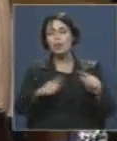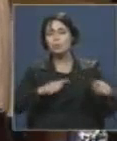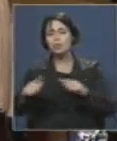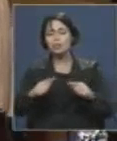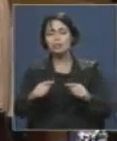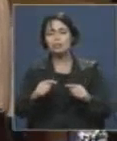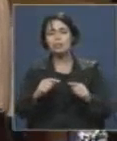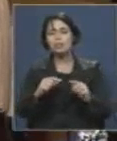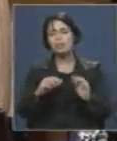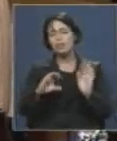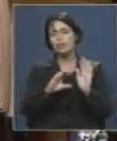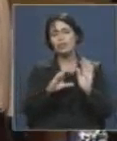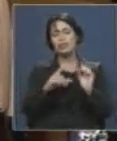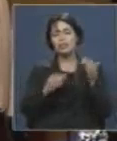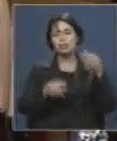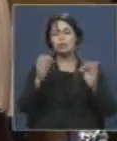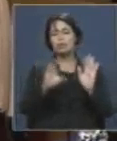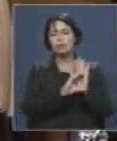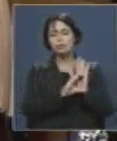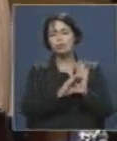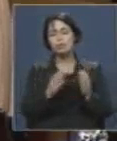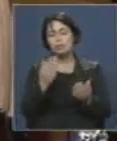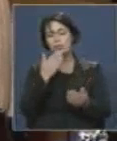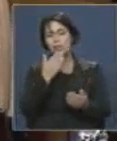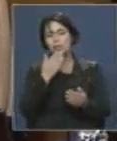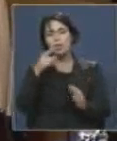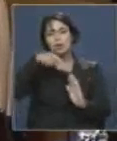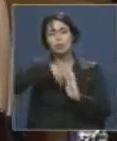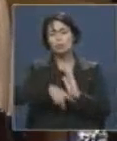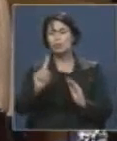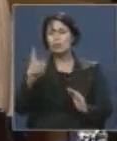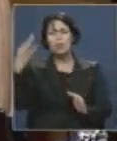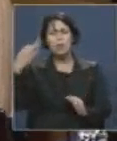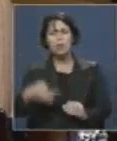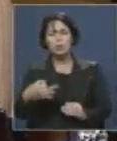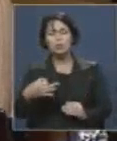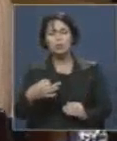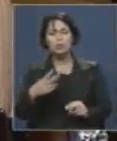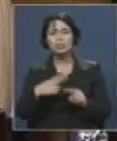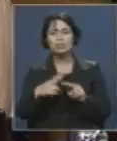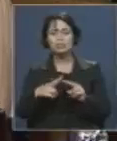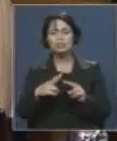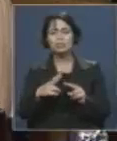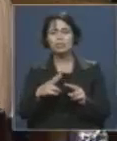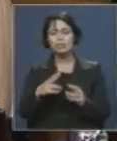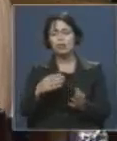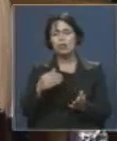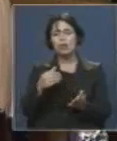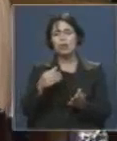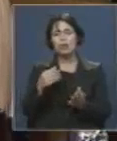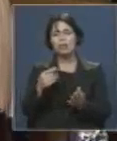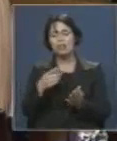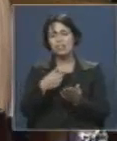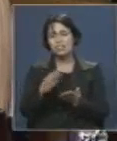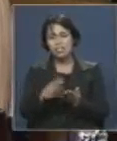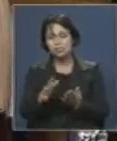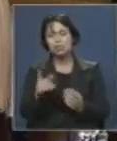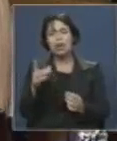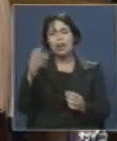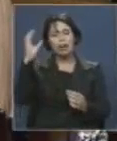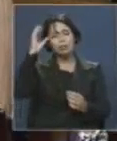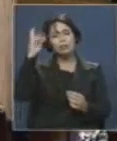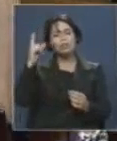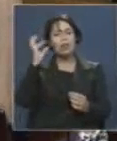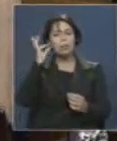Tribunal Constitucional. Y sobre todo, señor ministro, es profundamente injusto que se siga poniendo objeciones a las conciencias de las mujeres. He